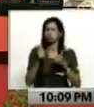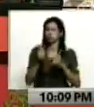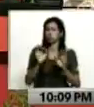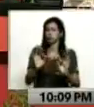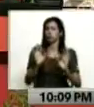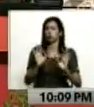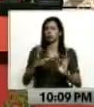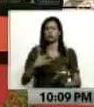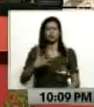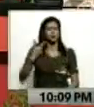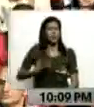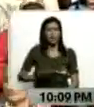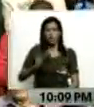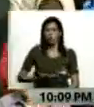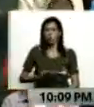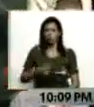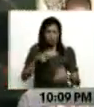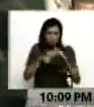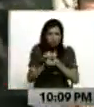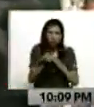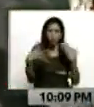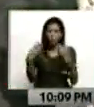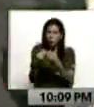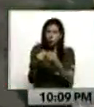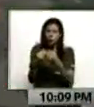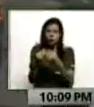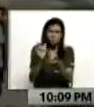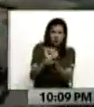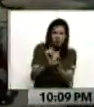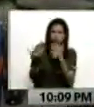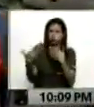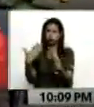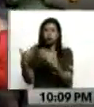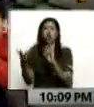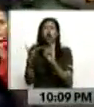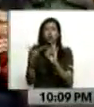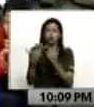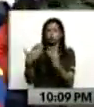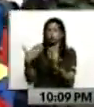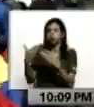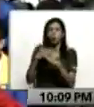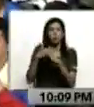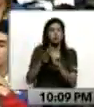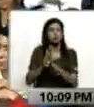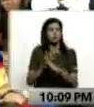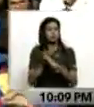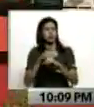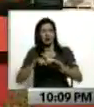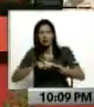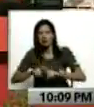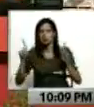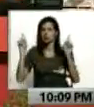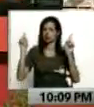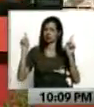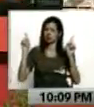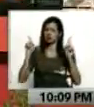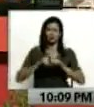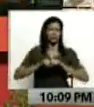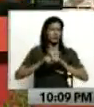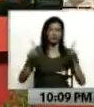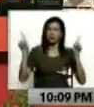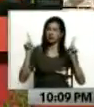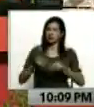fen ese PR nos metimos allá con ella Qué diferencia